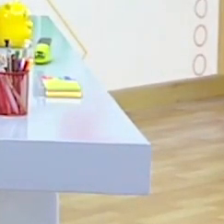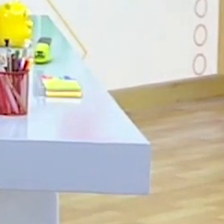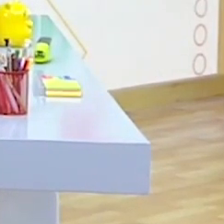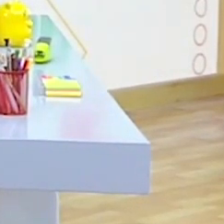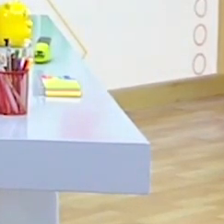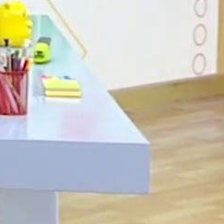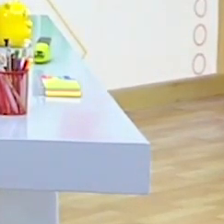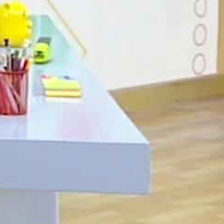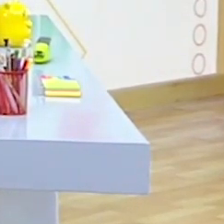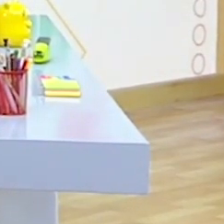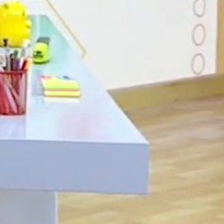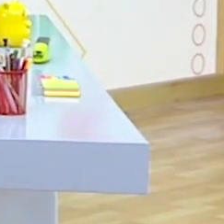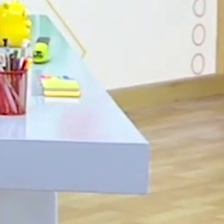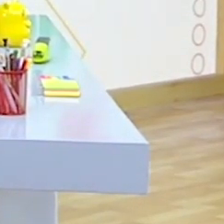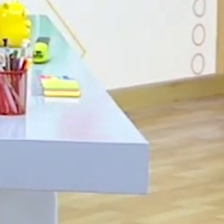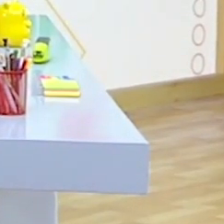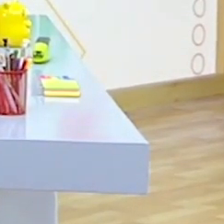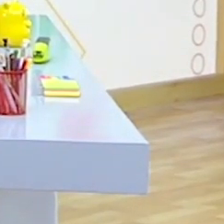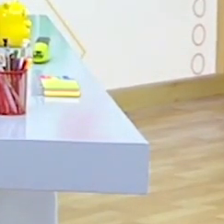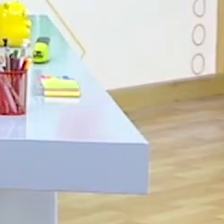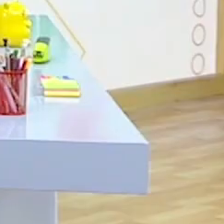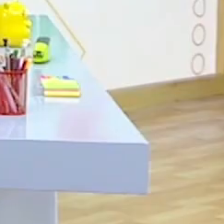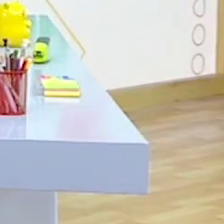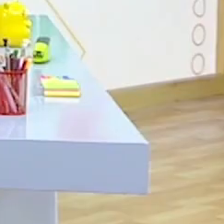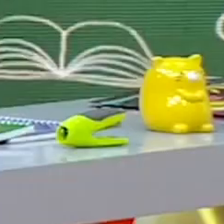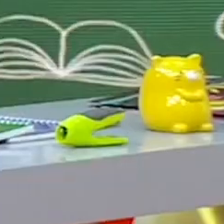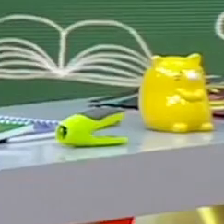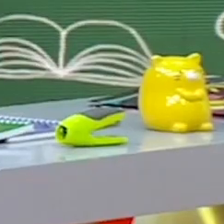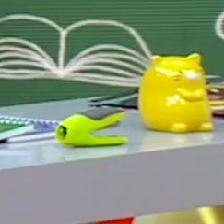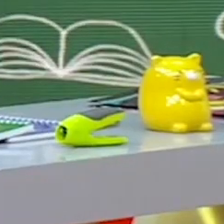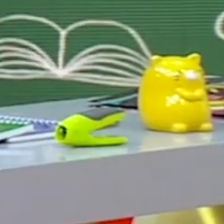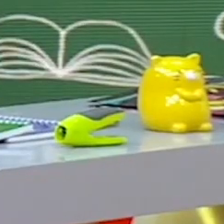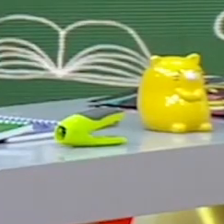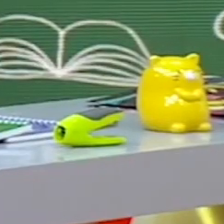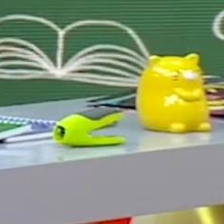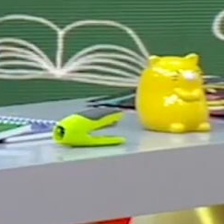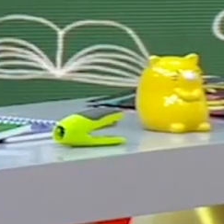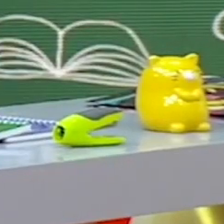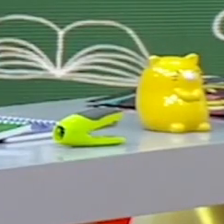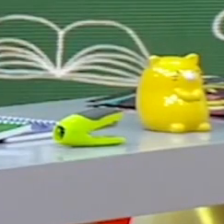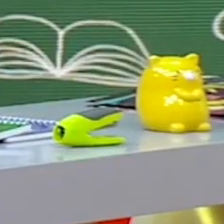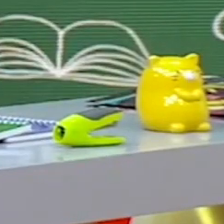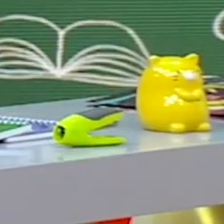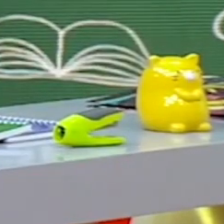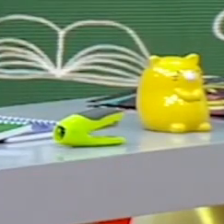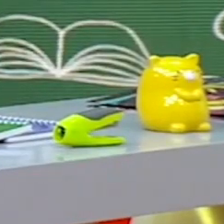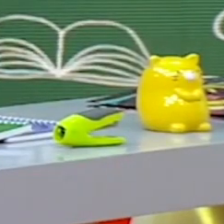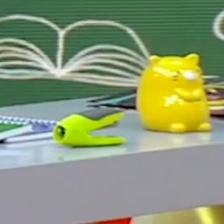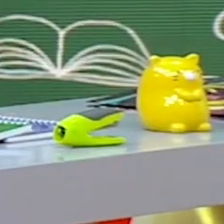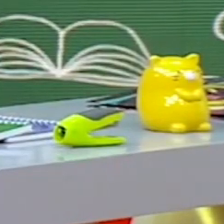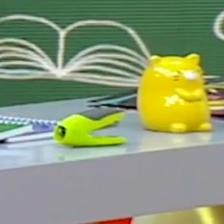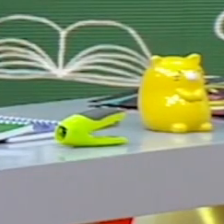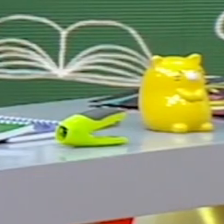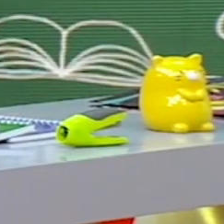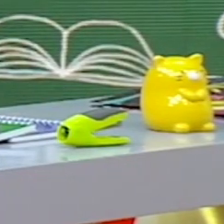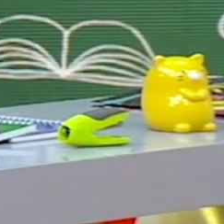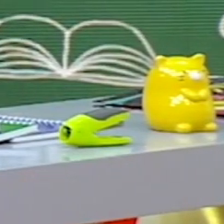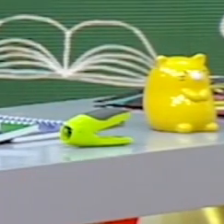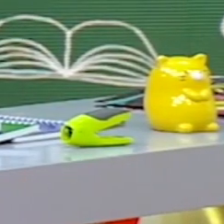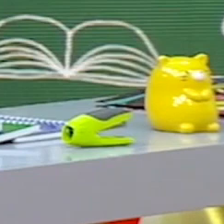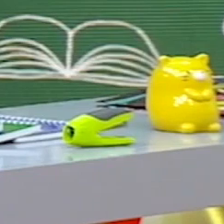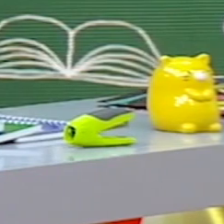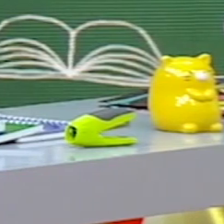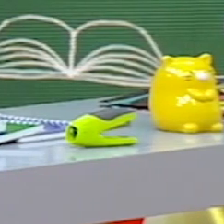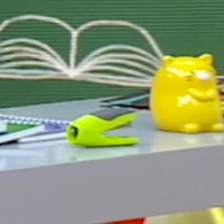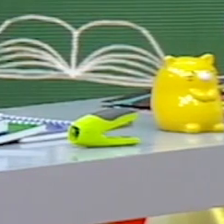amigo cercano quiere aprender un poquito más contigo, pues que se sume. ¿Recuerdan lo que aprendimos en la última sesión? Vimos un poco